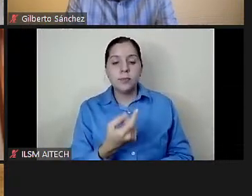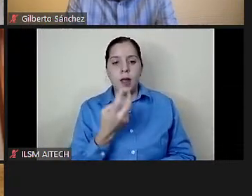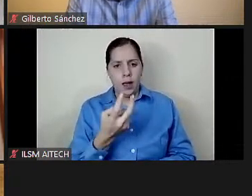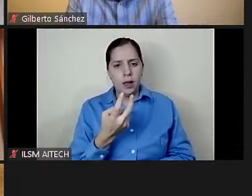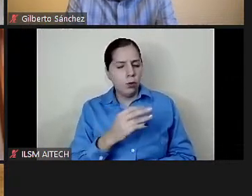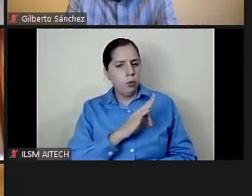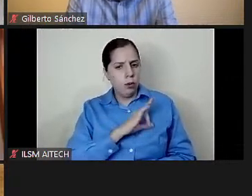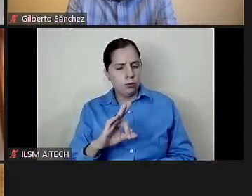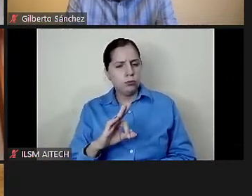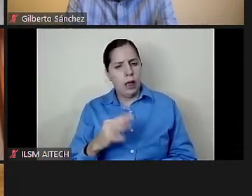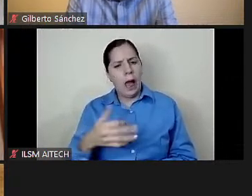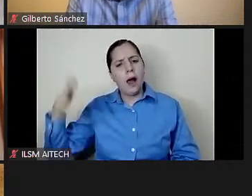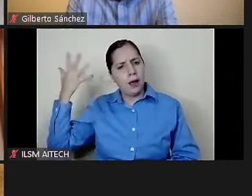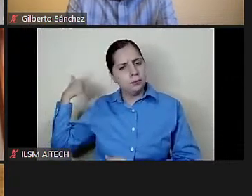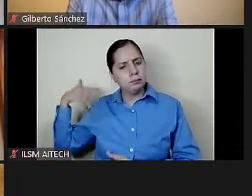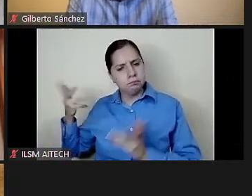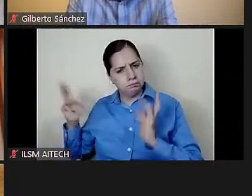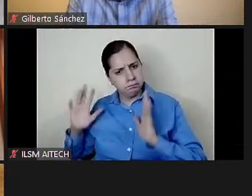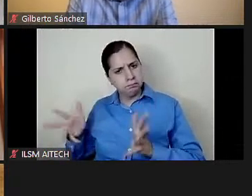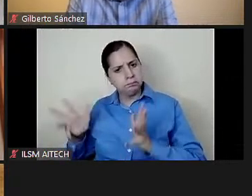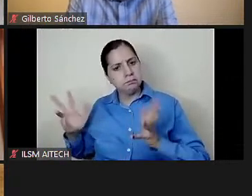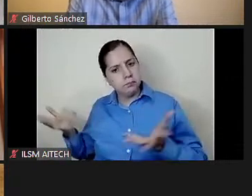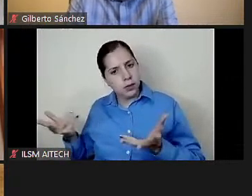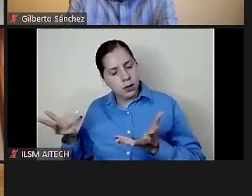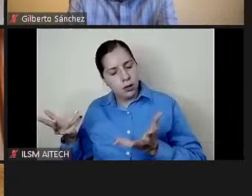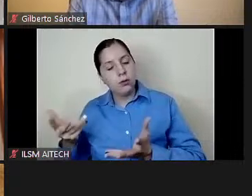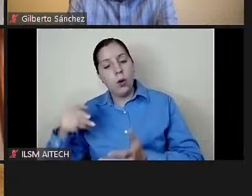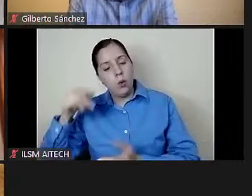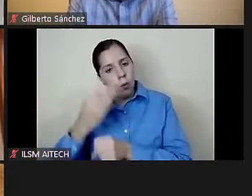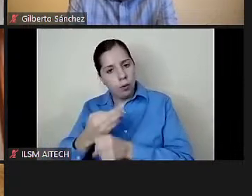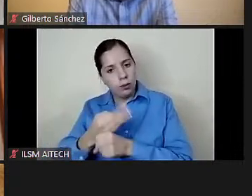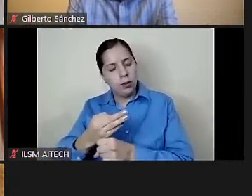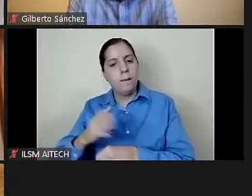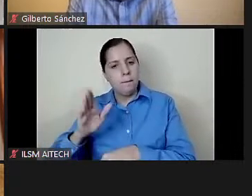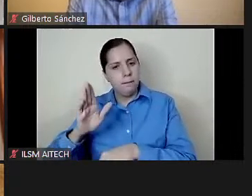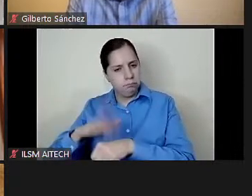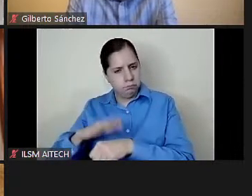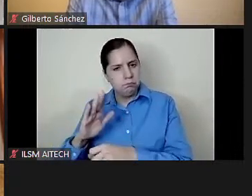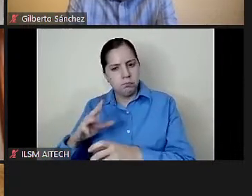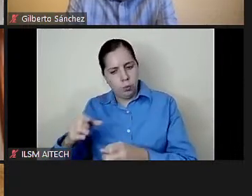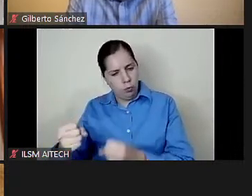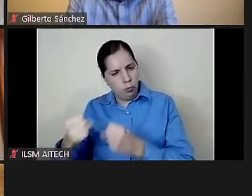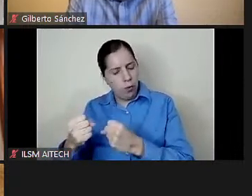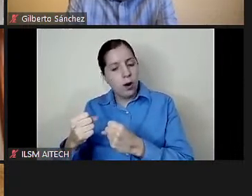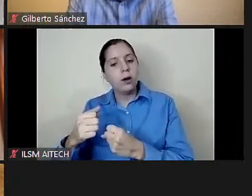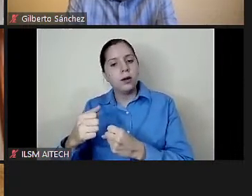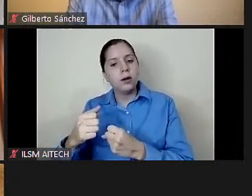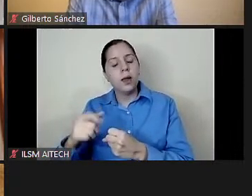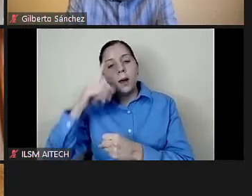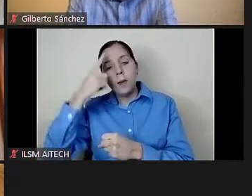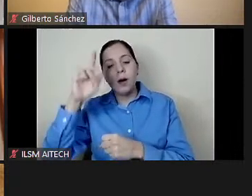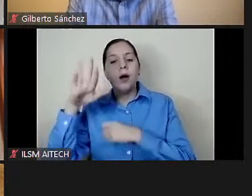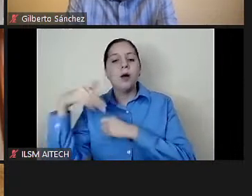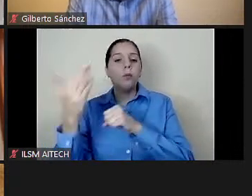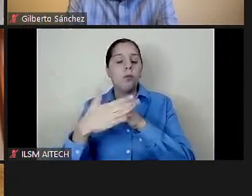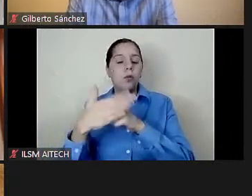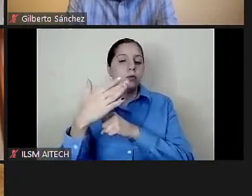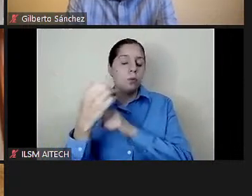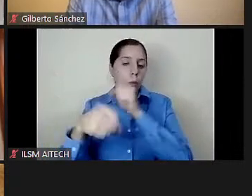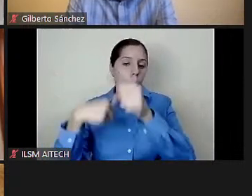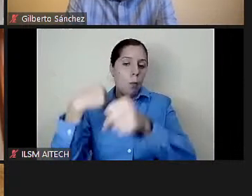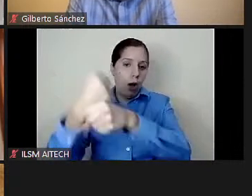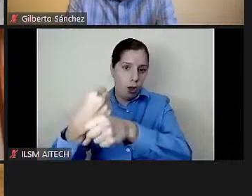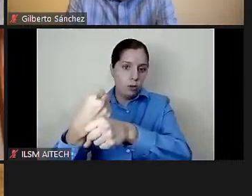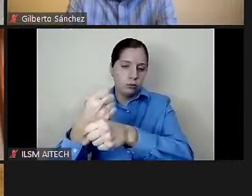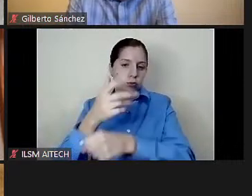venimos haciendo, y bueno, pues también sentar las bases, ¿no?, para que en los próximos años podamos pues también